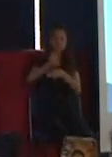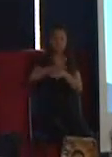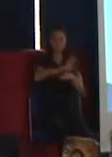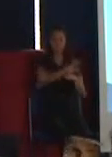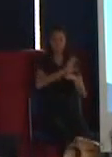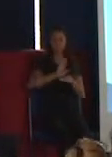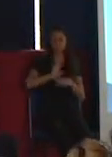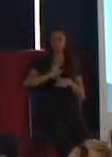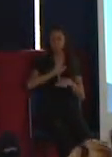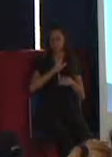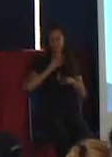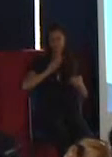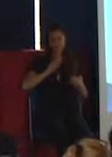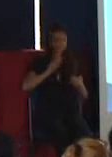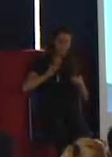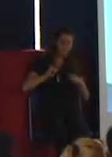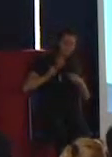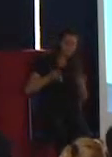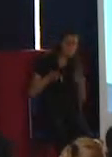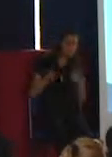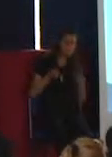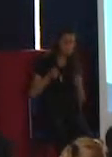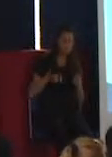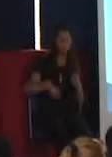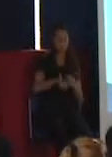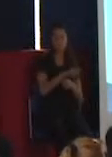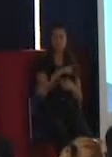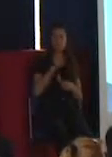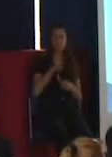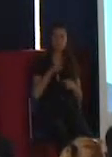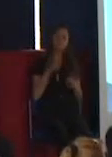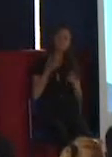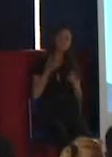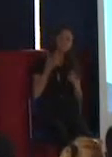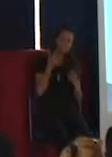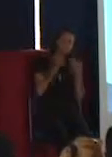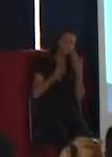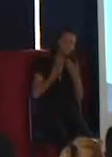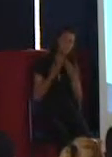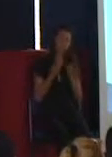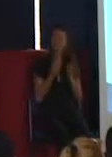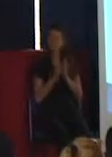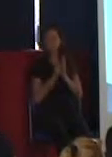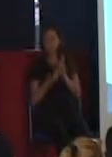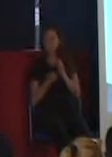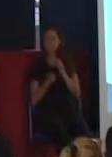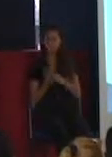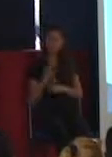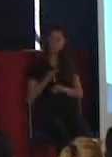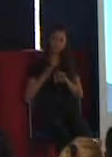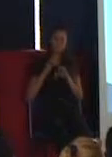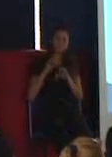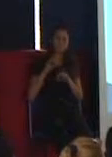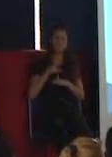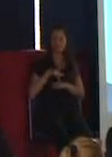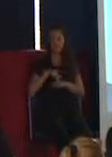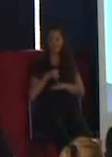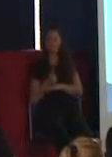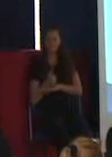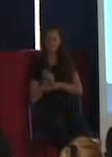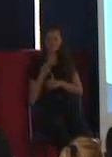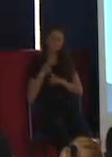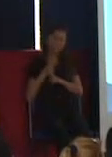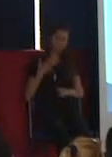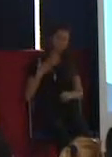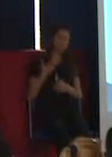deberán estipular indicadores de producción, calidad, gestión, impacto, que permiten